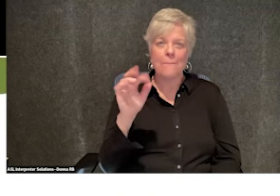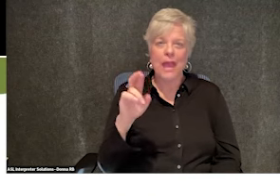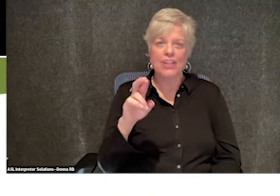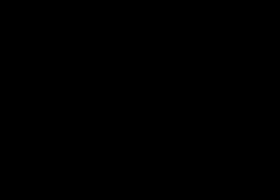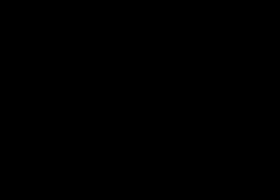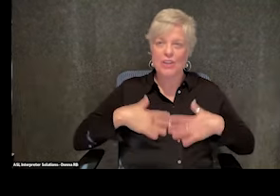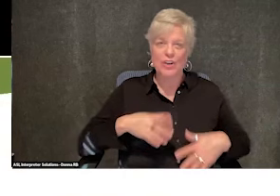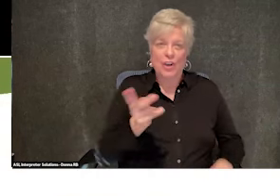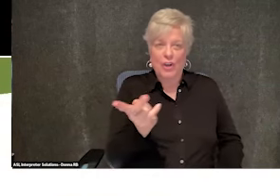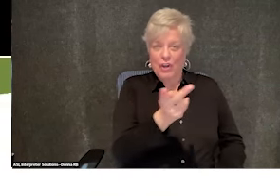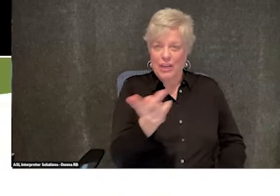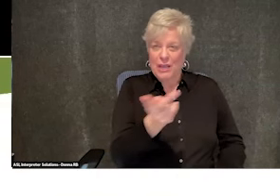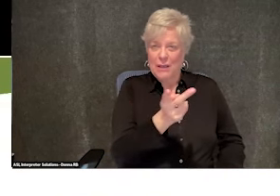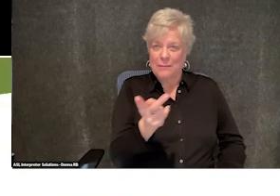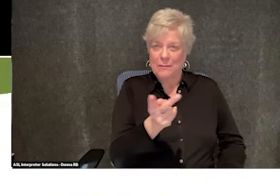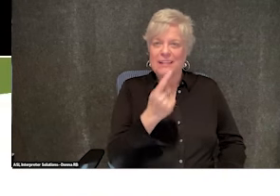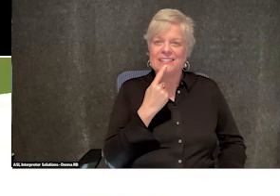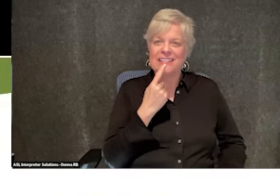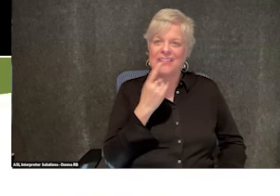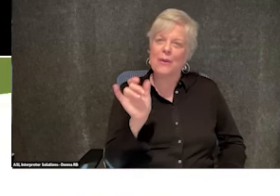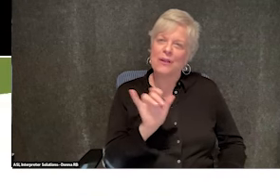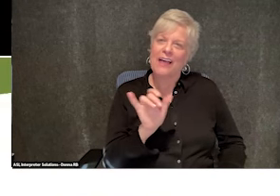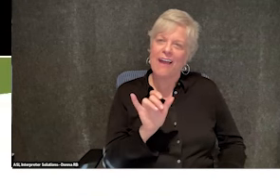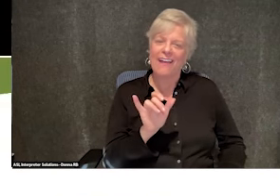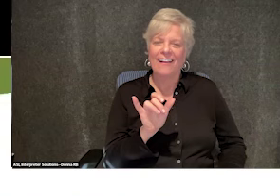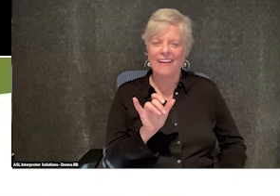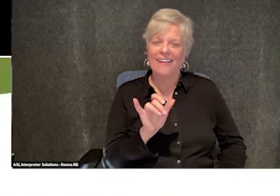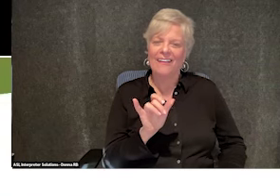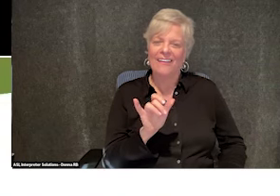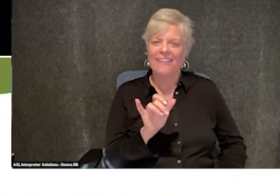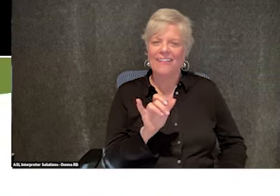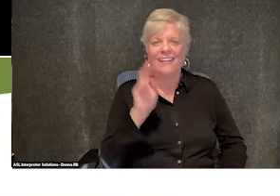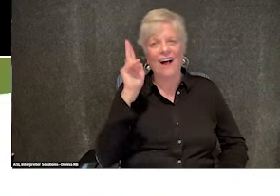padrinos, son padrinos, sí. Y mi madre ahí en el medio.